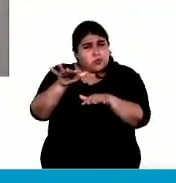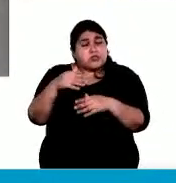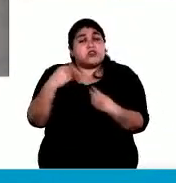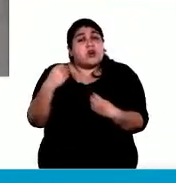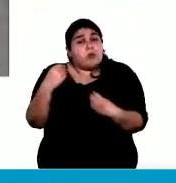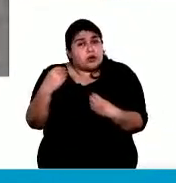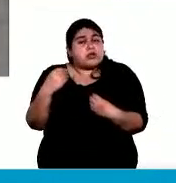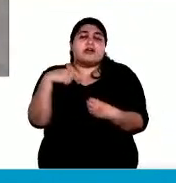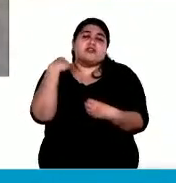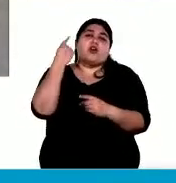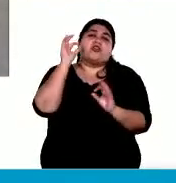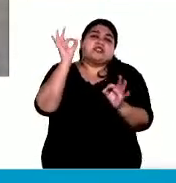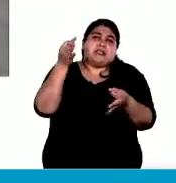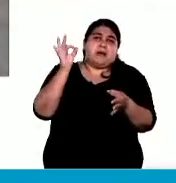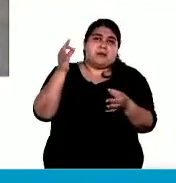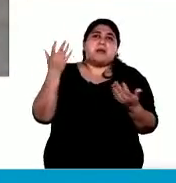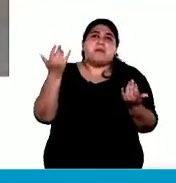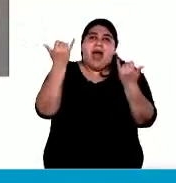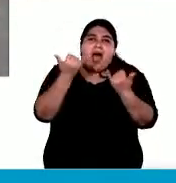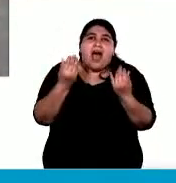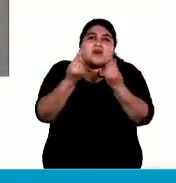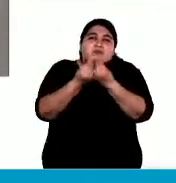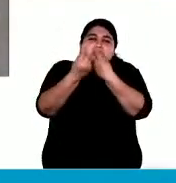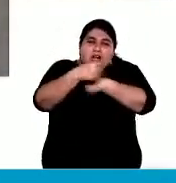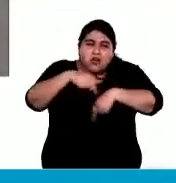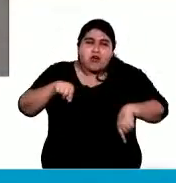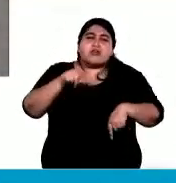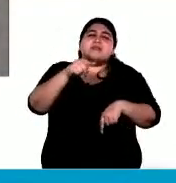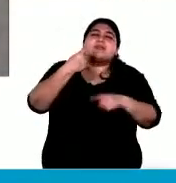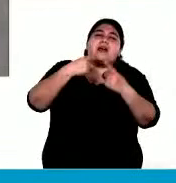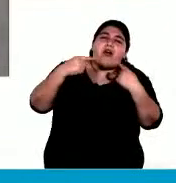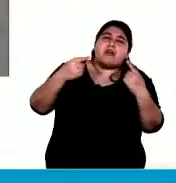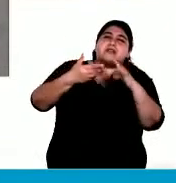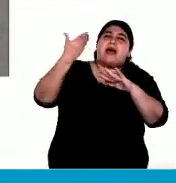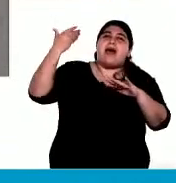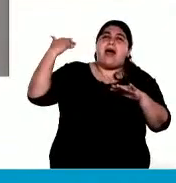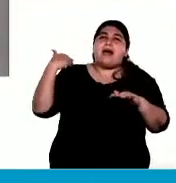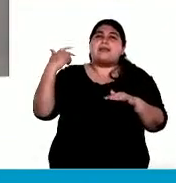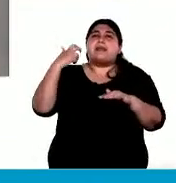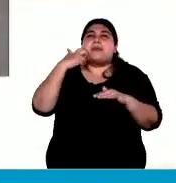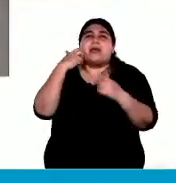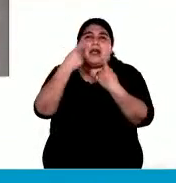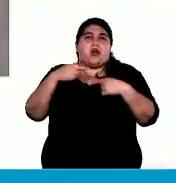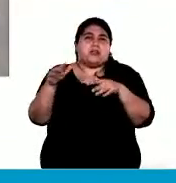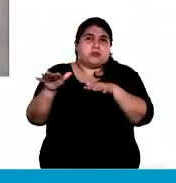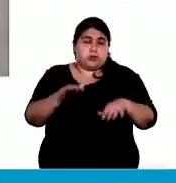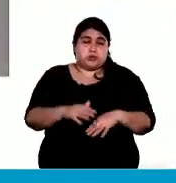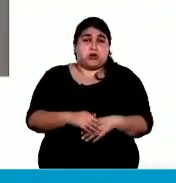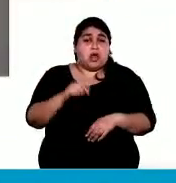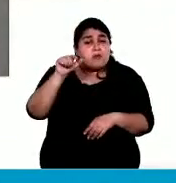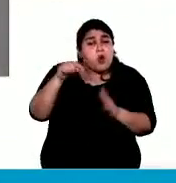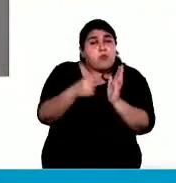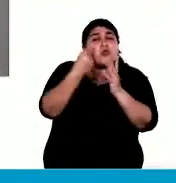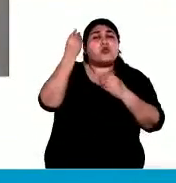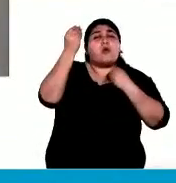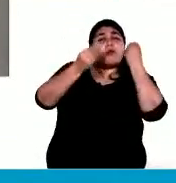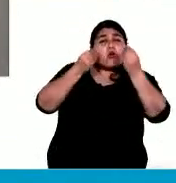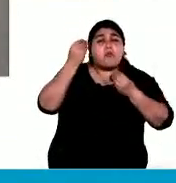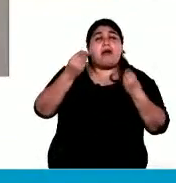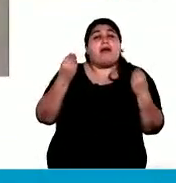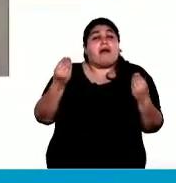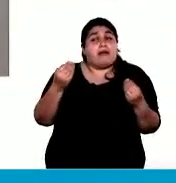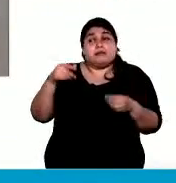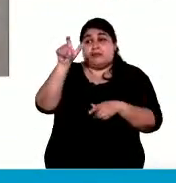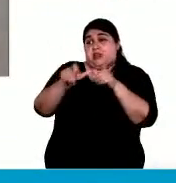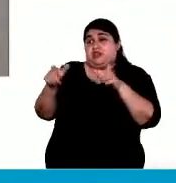todos sabemos que son prácticas arbitrarias, viejas y de tinte autoritario, pero preocupa porque lo que le preocupan a los bonaerenses no